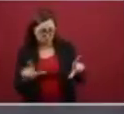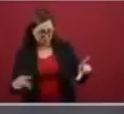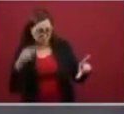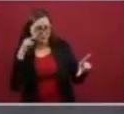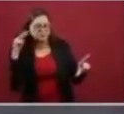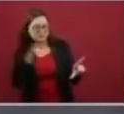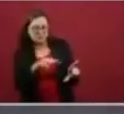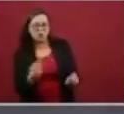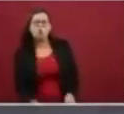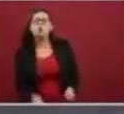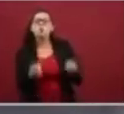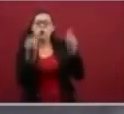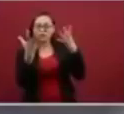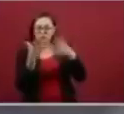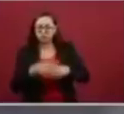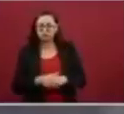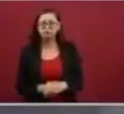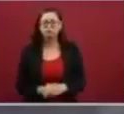han realizado